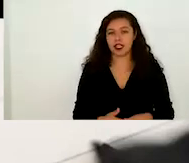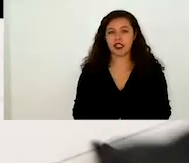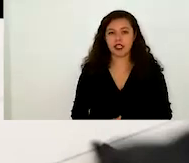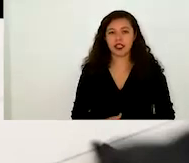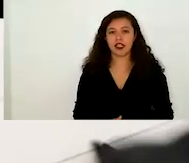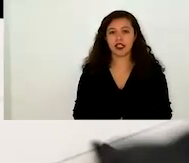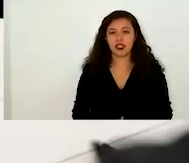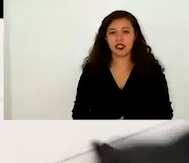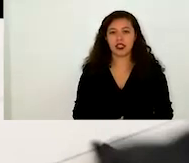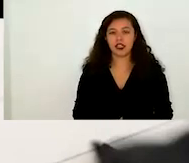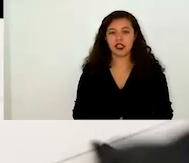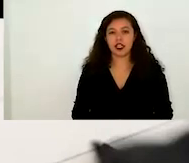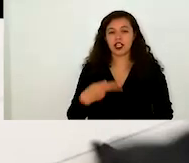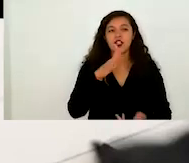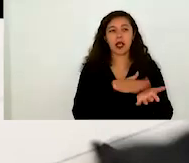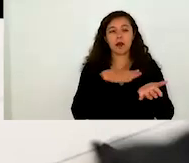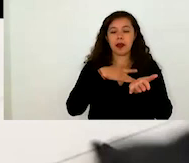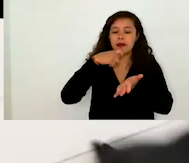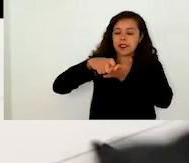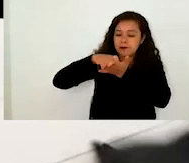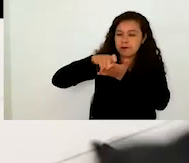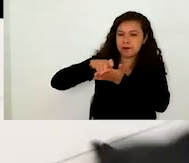se los escriban en un papel